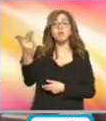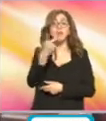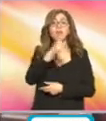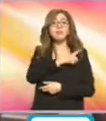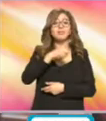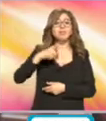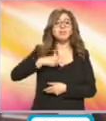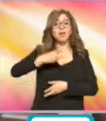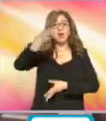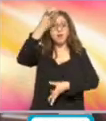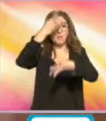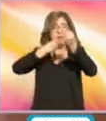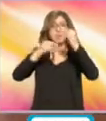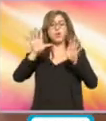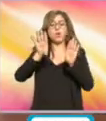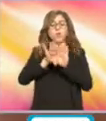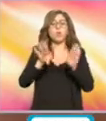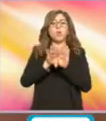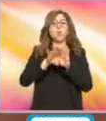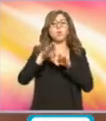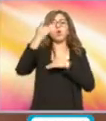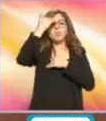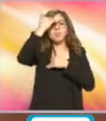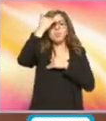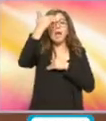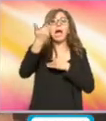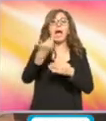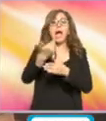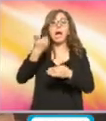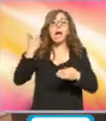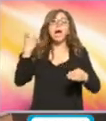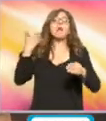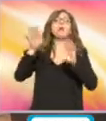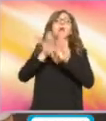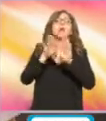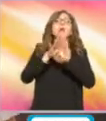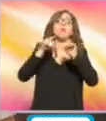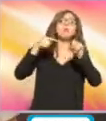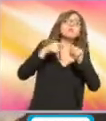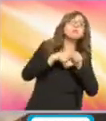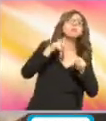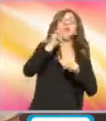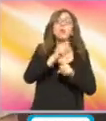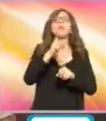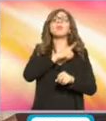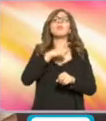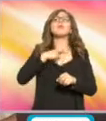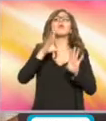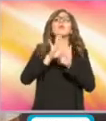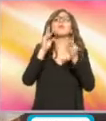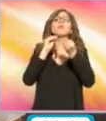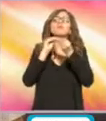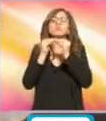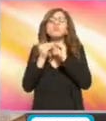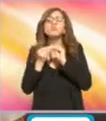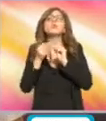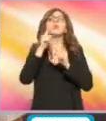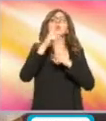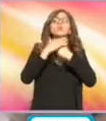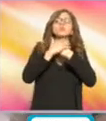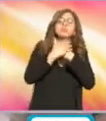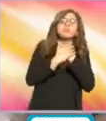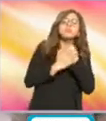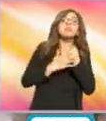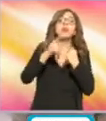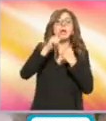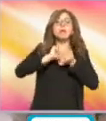ampliar el espacio antes de la penetración. Esto es fundamental, ¿no? Ampliar el espacio de los besos, las caricias, previo a tener un coito. Esto es